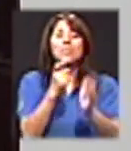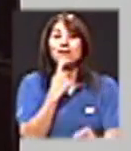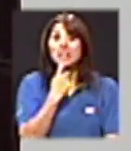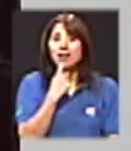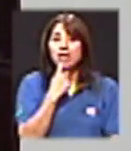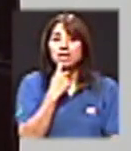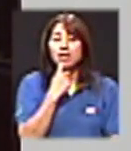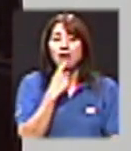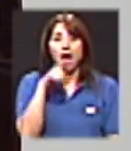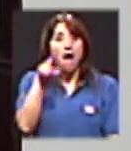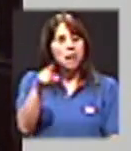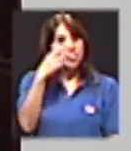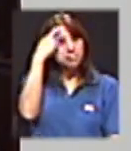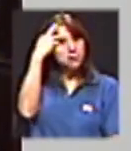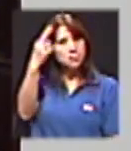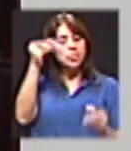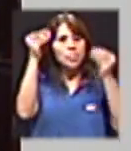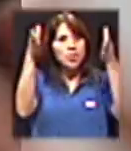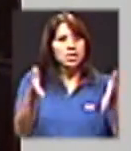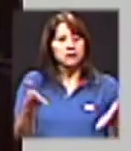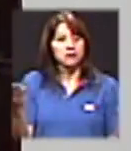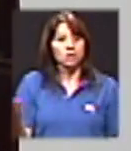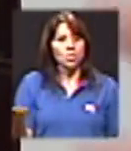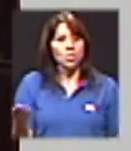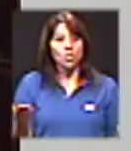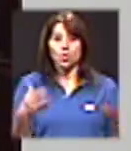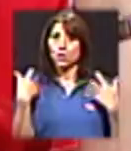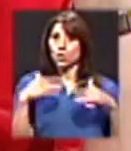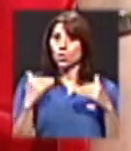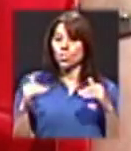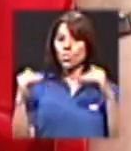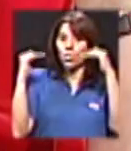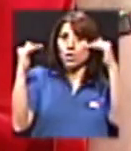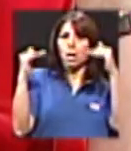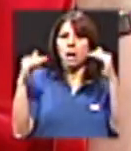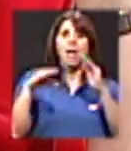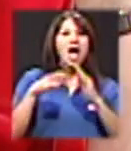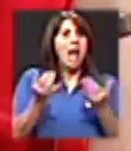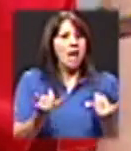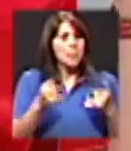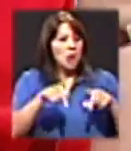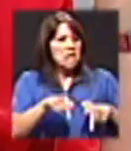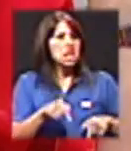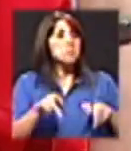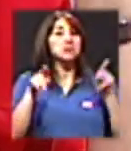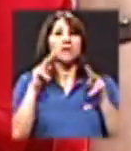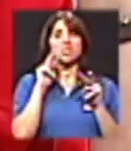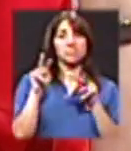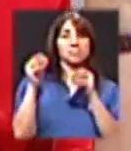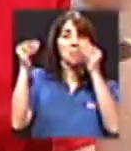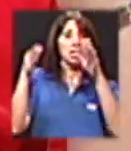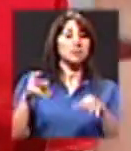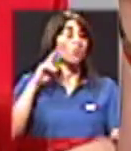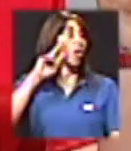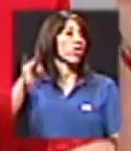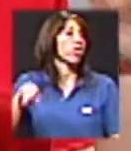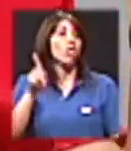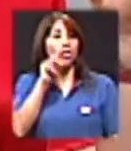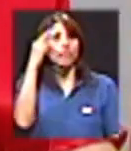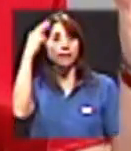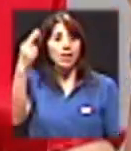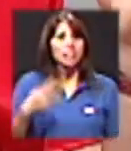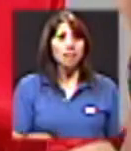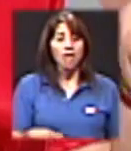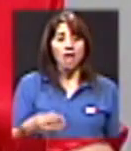maestro. O sea, el maestro no es uno ahí que nadie vuelve a ver y nadie respeta y le levantan la mano como ocurre aquí, y además los